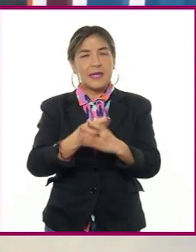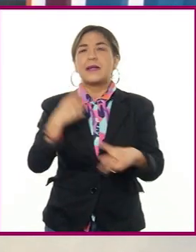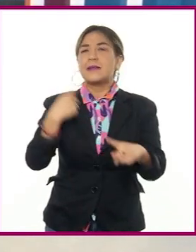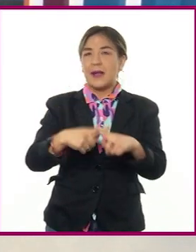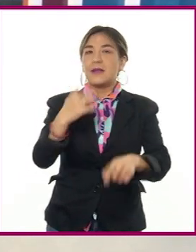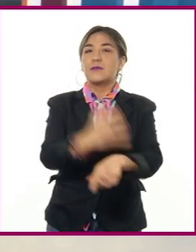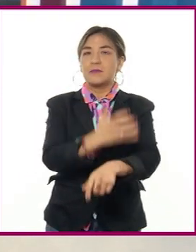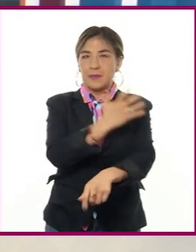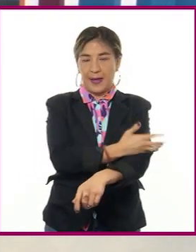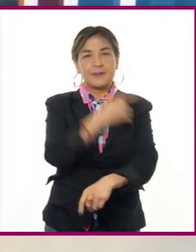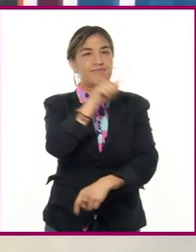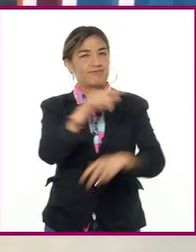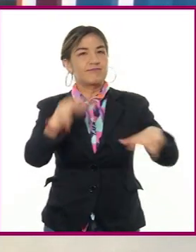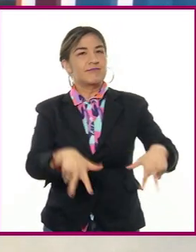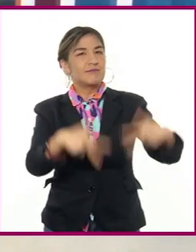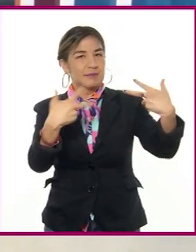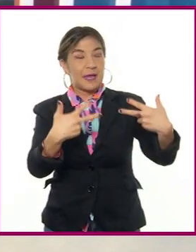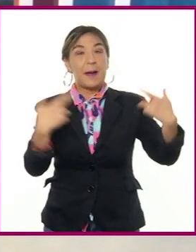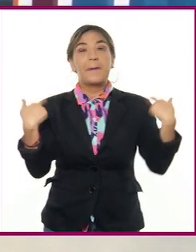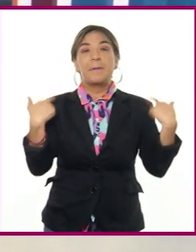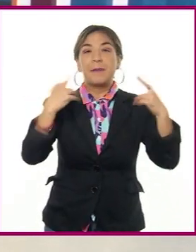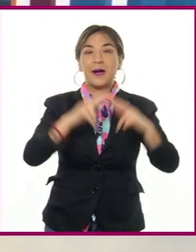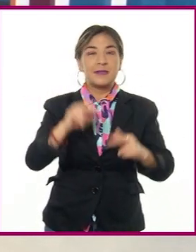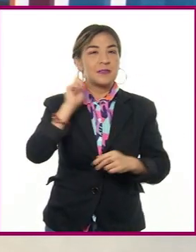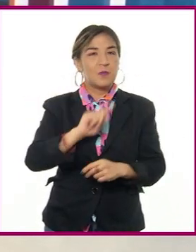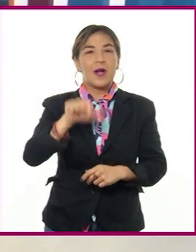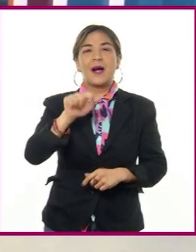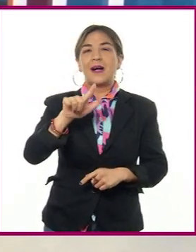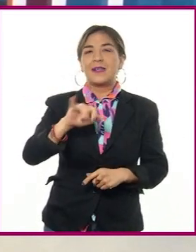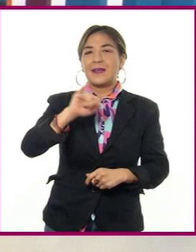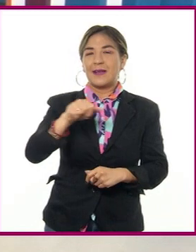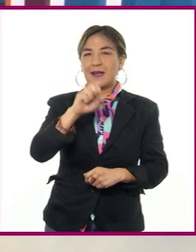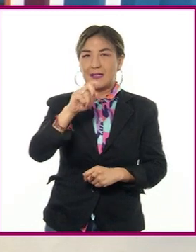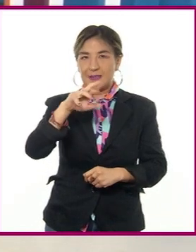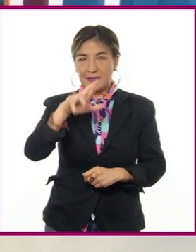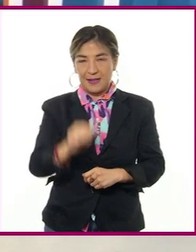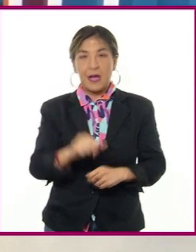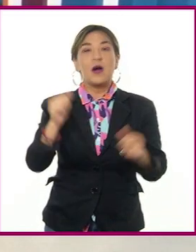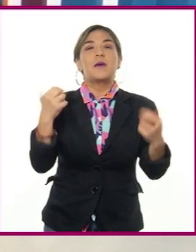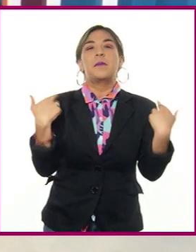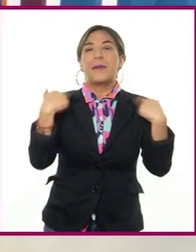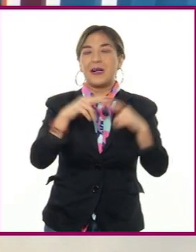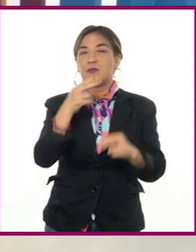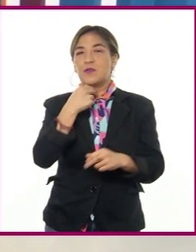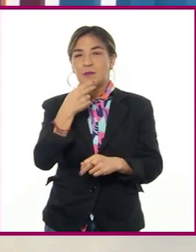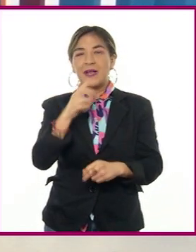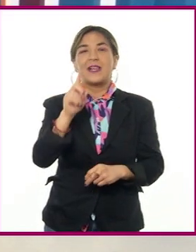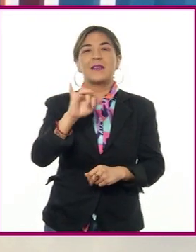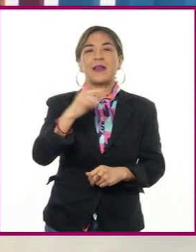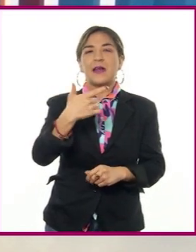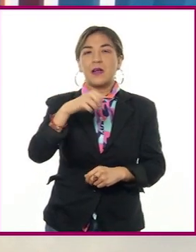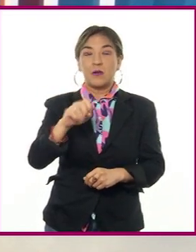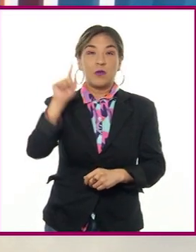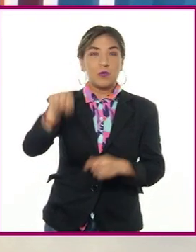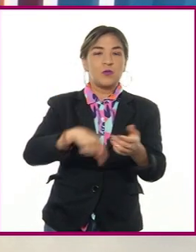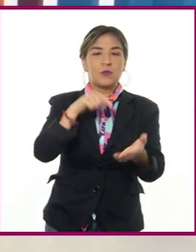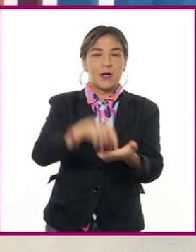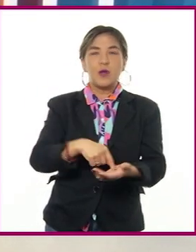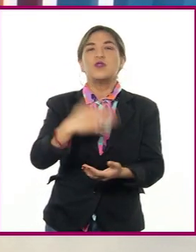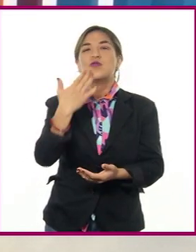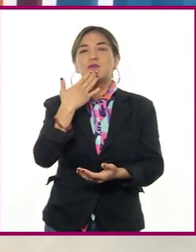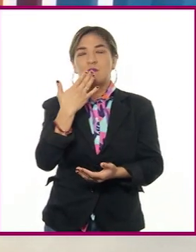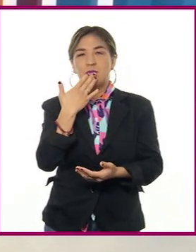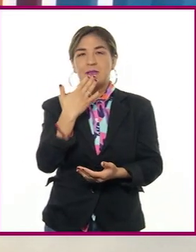acompañarán vía remota la maestra Alejandra Santa Cruz y el maestro Diego Sotomayor del hermoso estado de